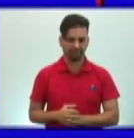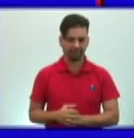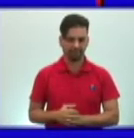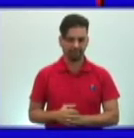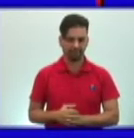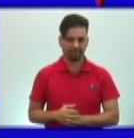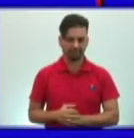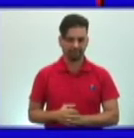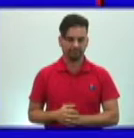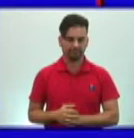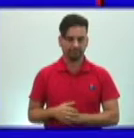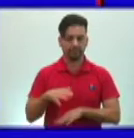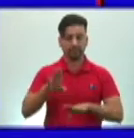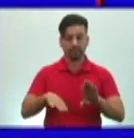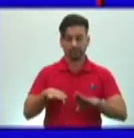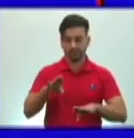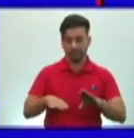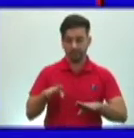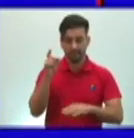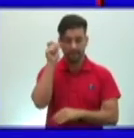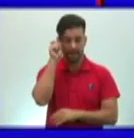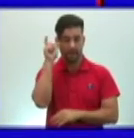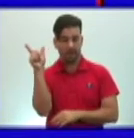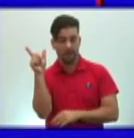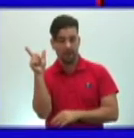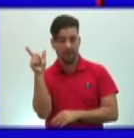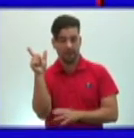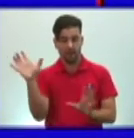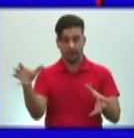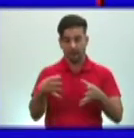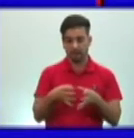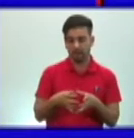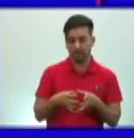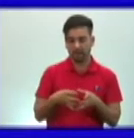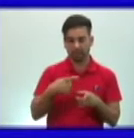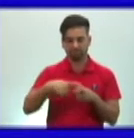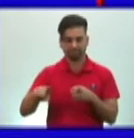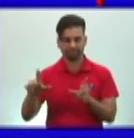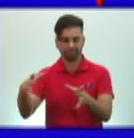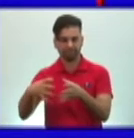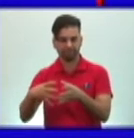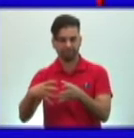desde posiciones idealistas o desde posiciones materialistas.